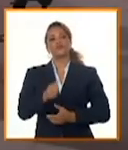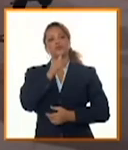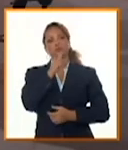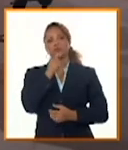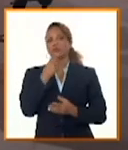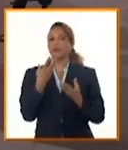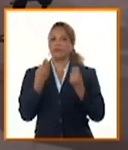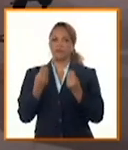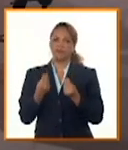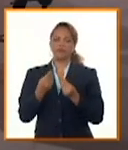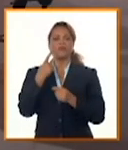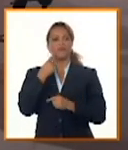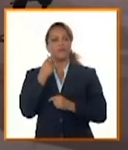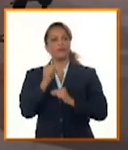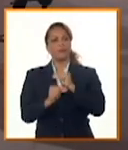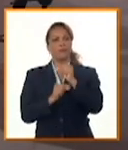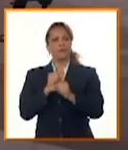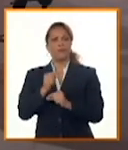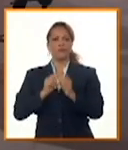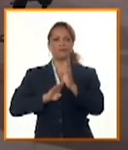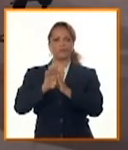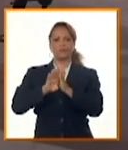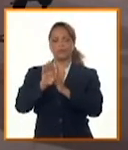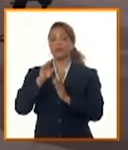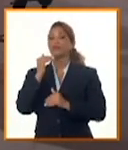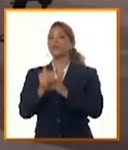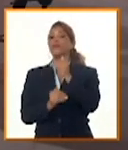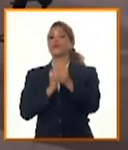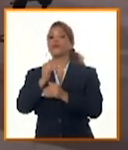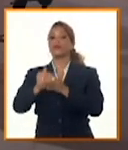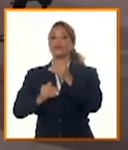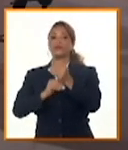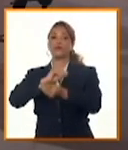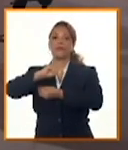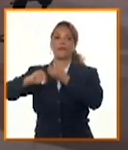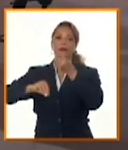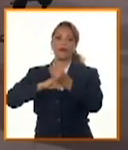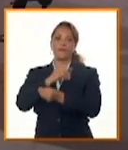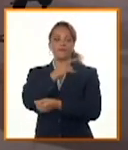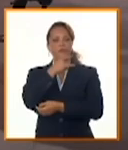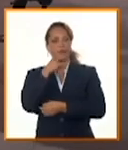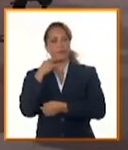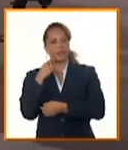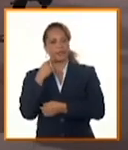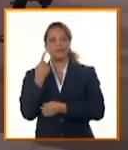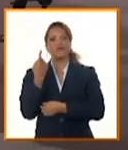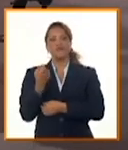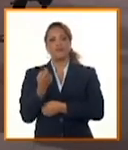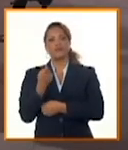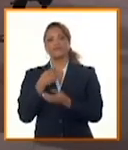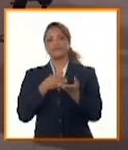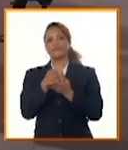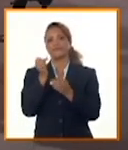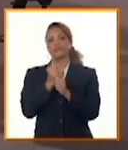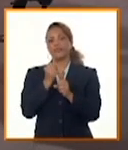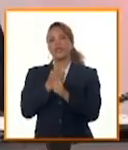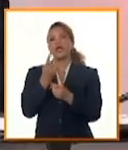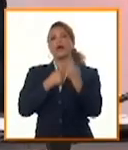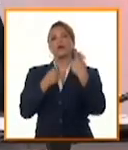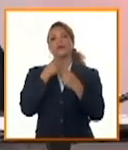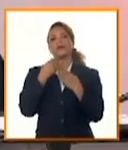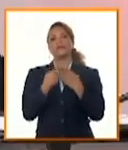todavía camino por andar usted lo decía es un proceso gradual es un proceso en el que todavía bueno algunos actores económicos